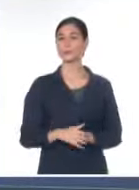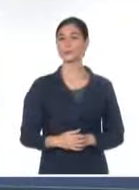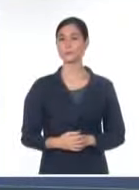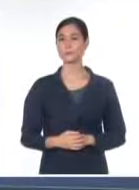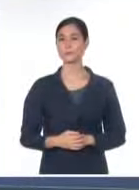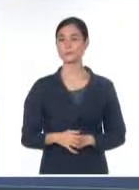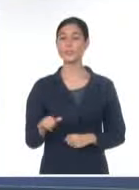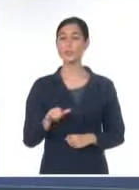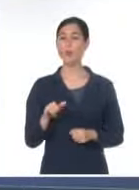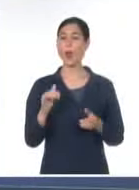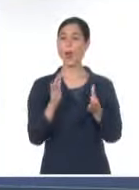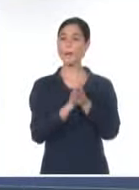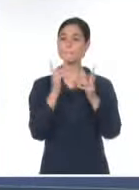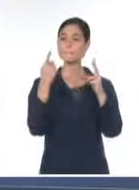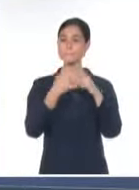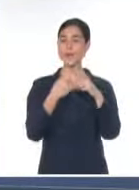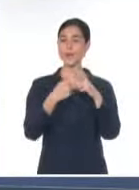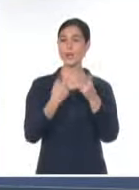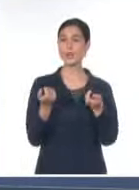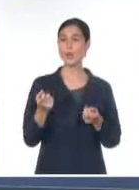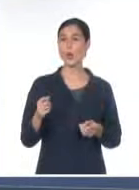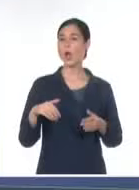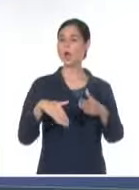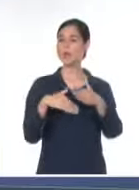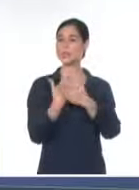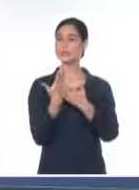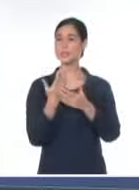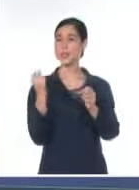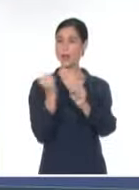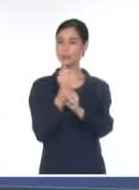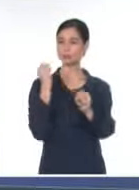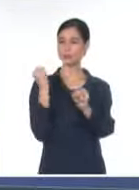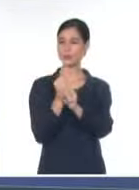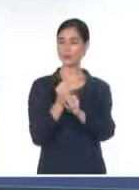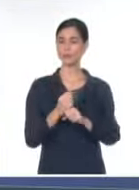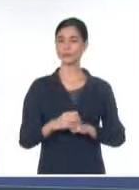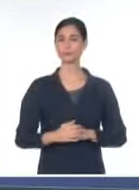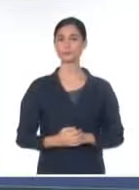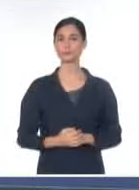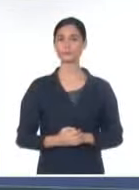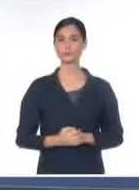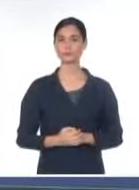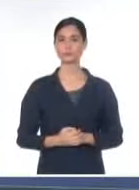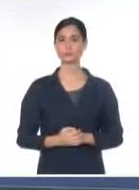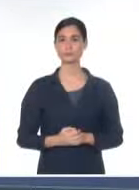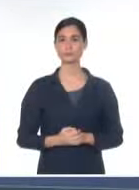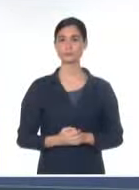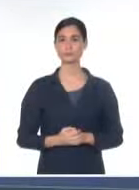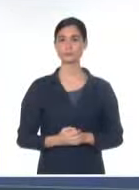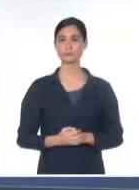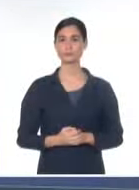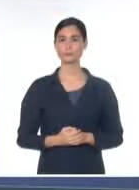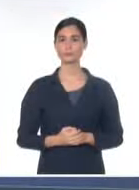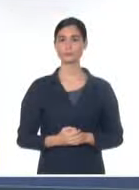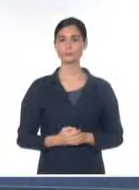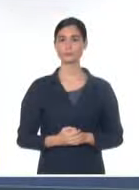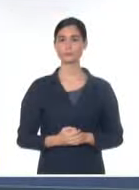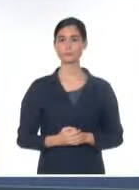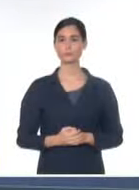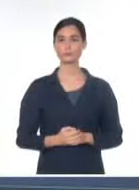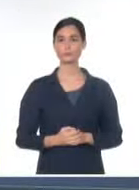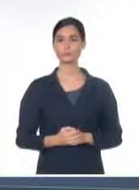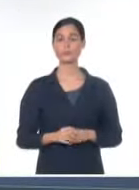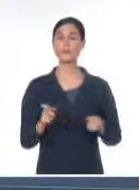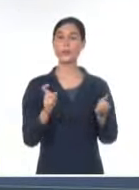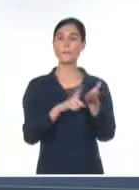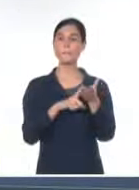Cuba como una fecha de celebración. Así mismo es, Lady. Justo en este contexto, el miembro del Buró Político del Partido, secretario general de la